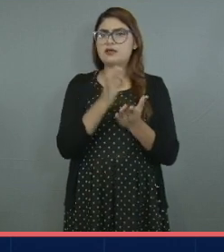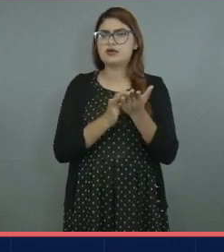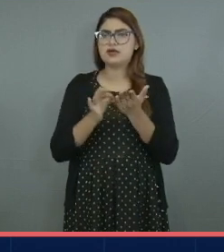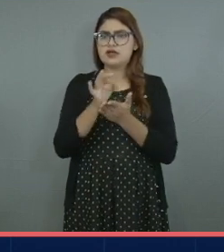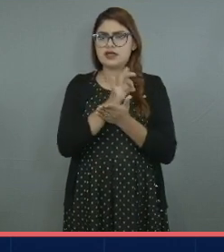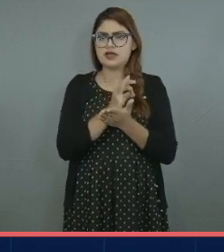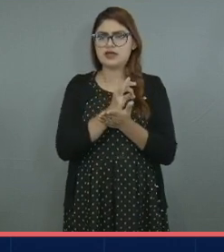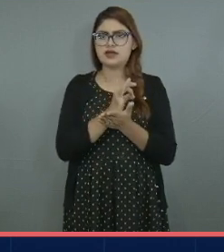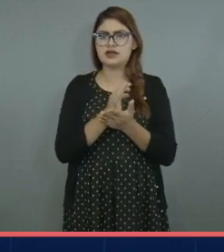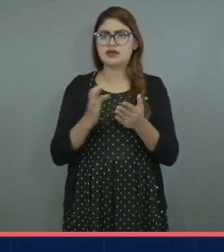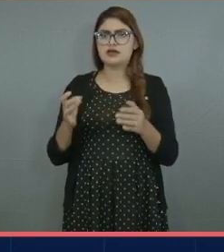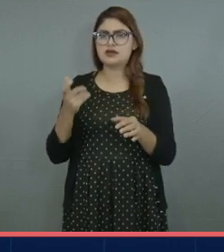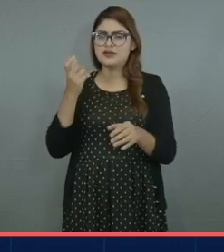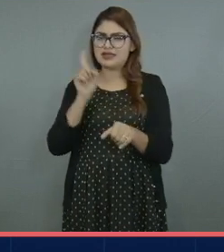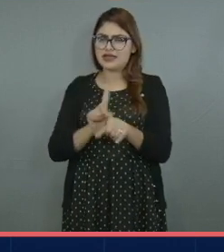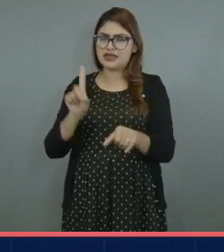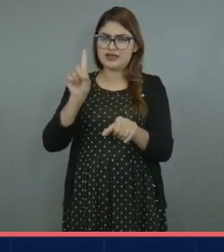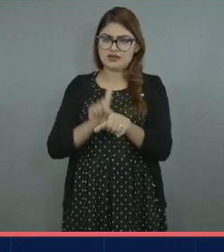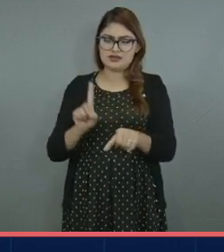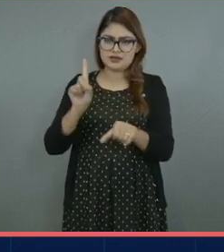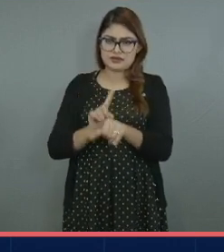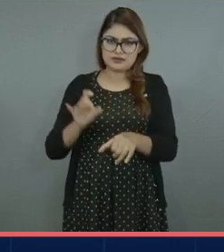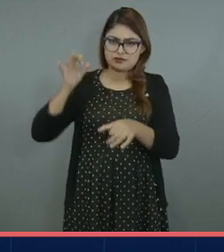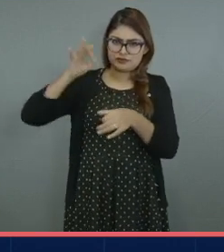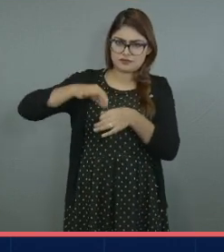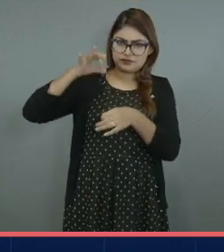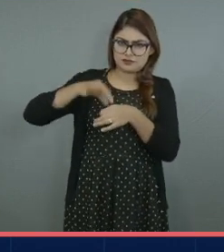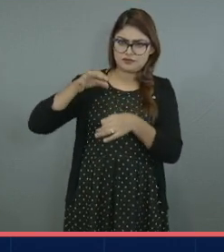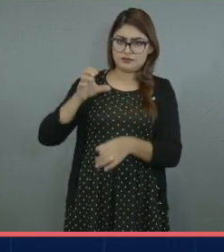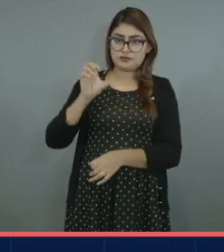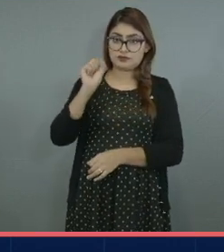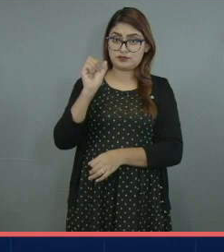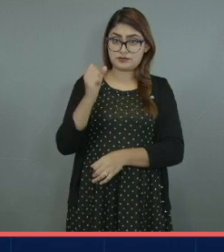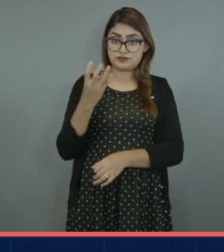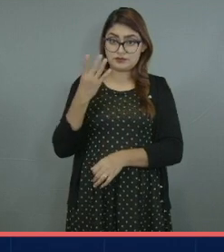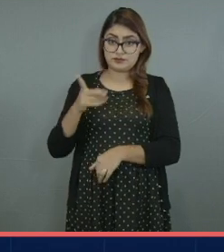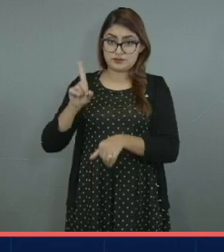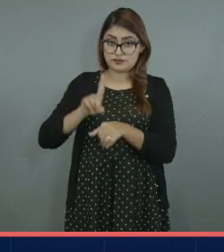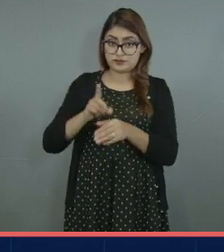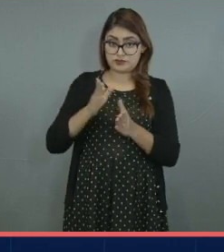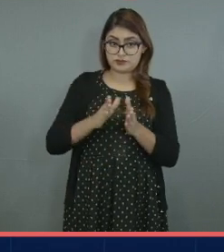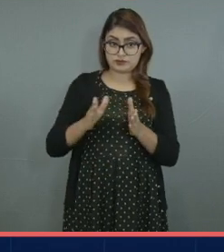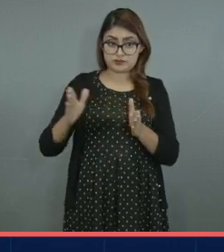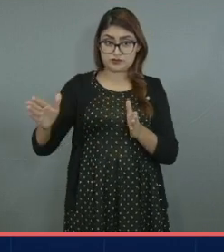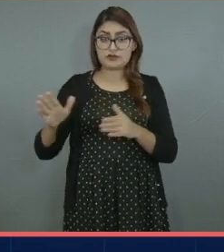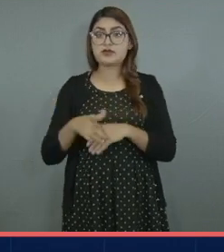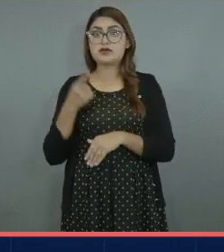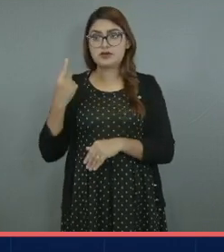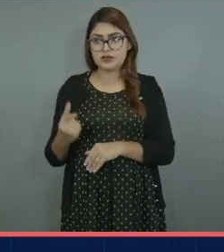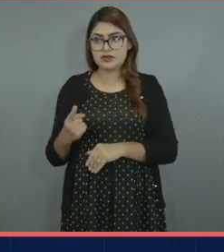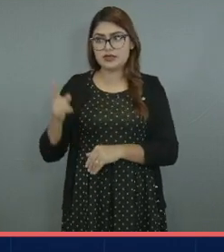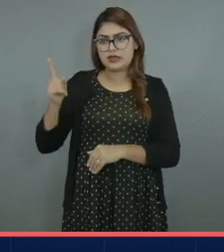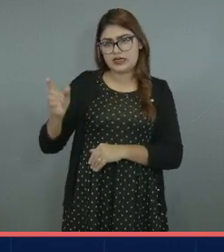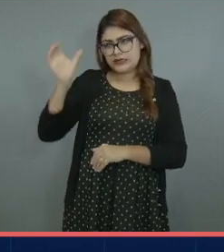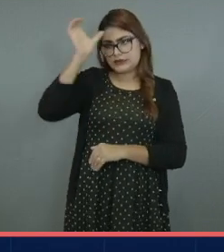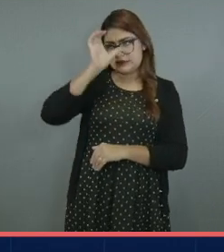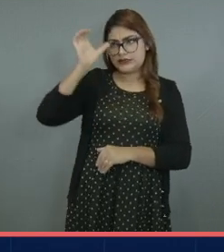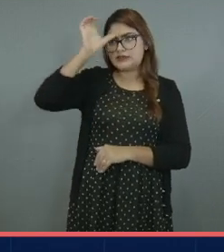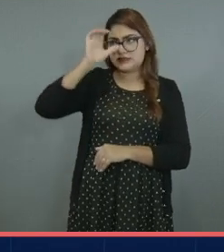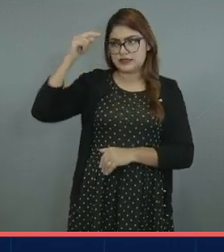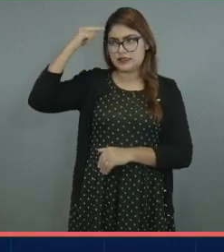lo menos diario durante 64 días? Porque de acuerdo con la neurociencia,